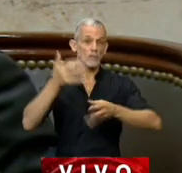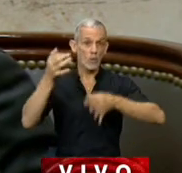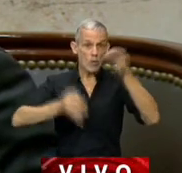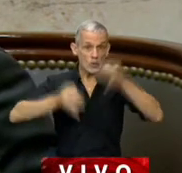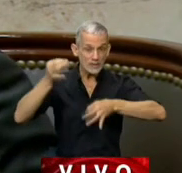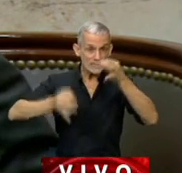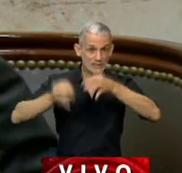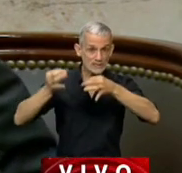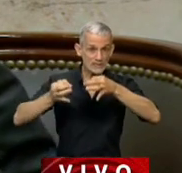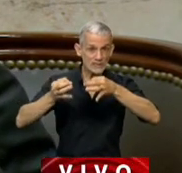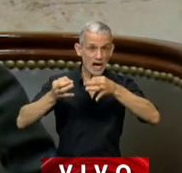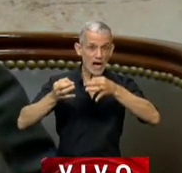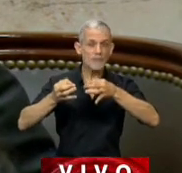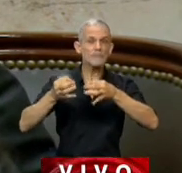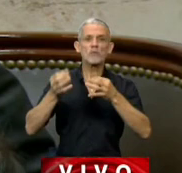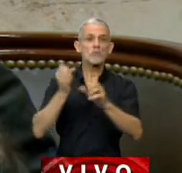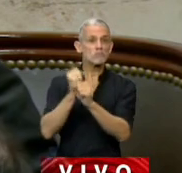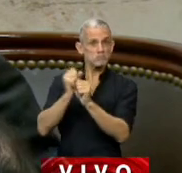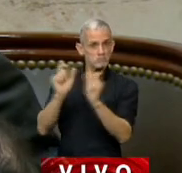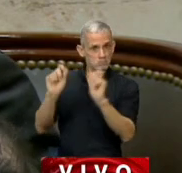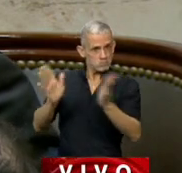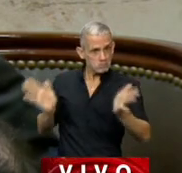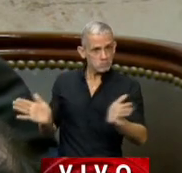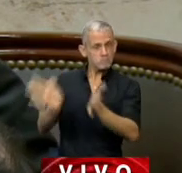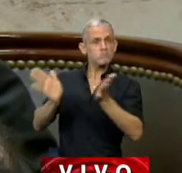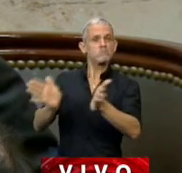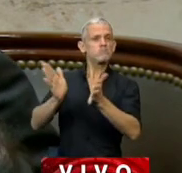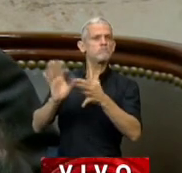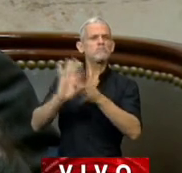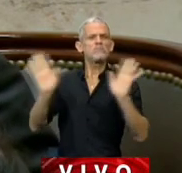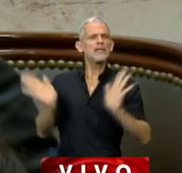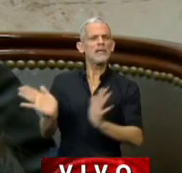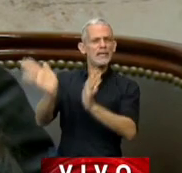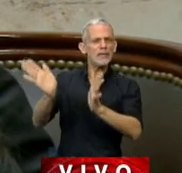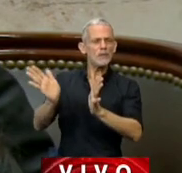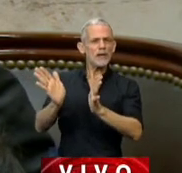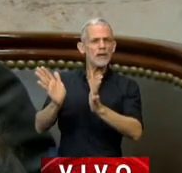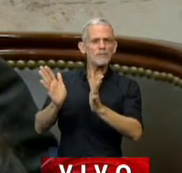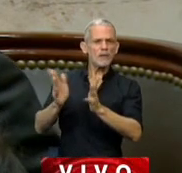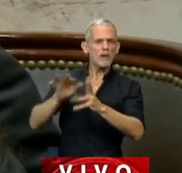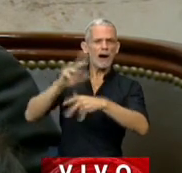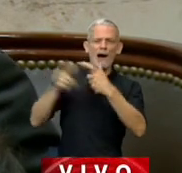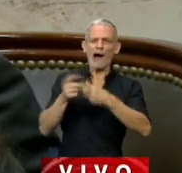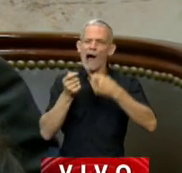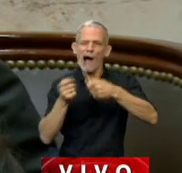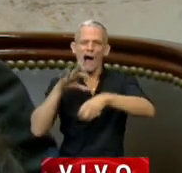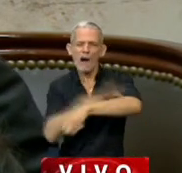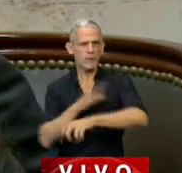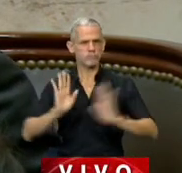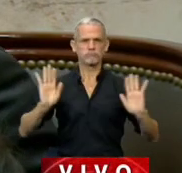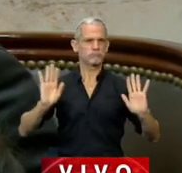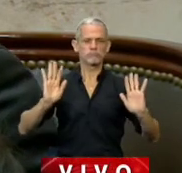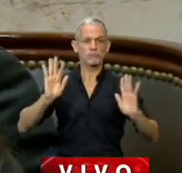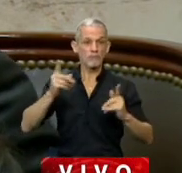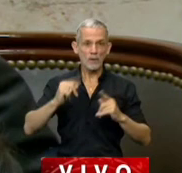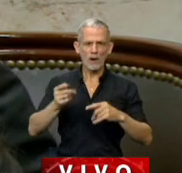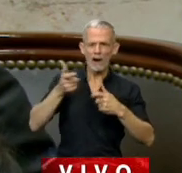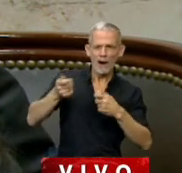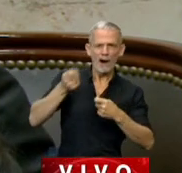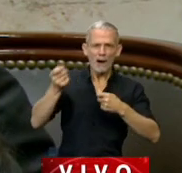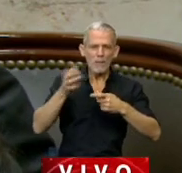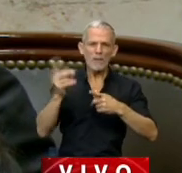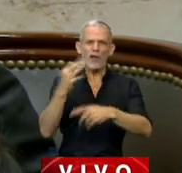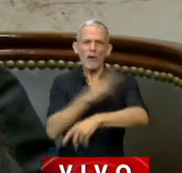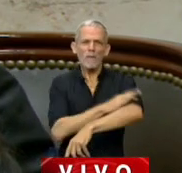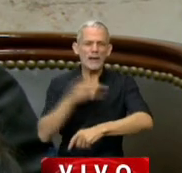justicia pueda hacer su trabajo libre, con las manos libres, y aunque no sea condicionada, que no